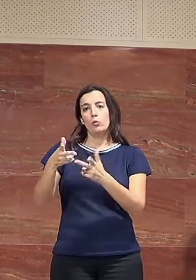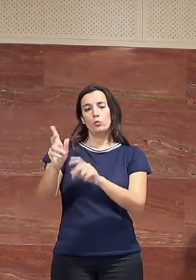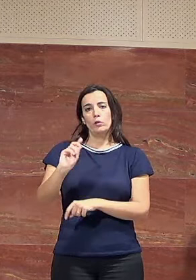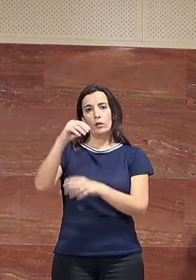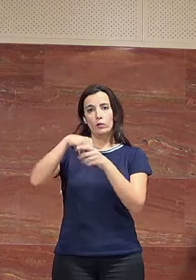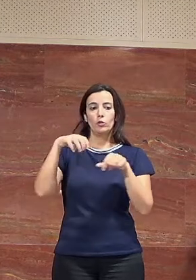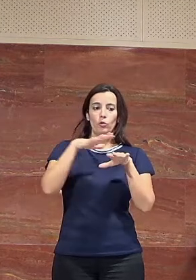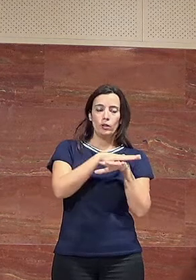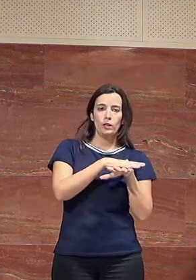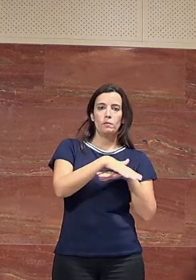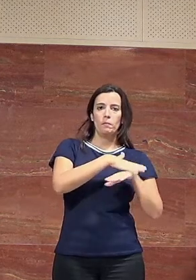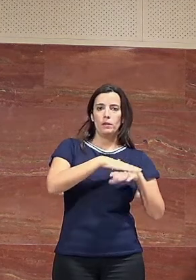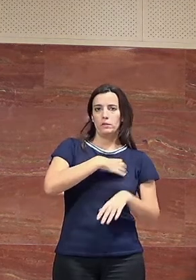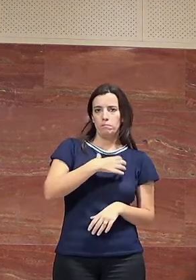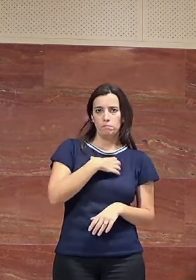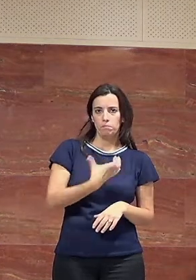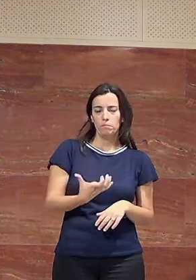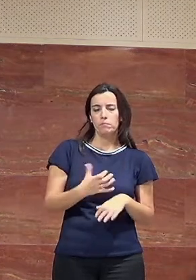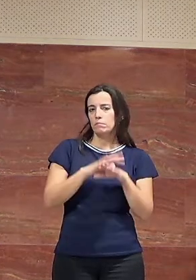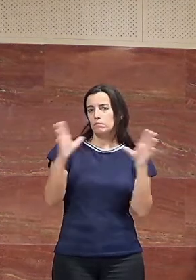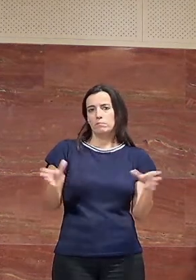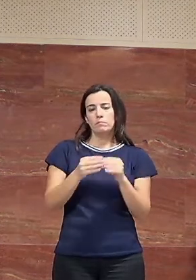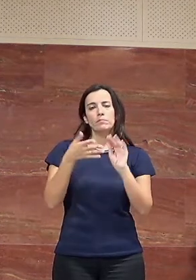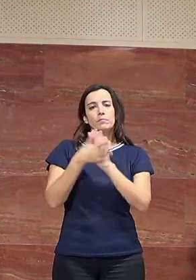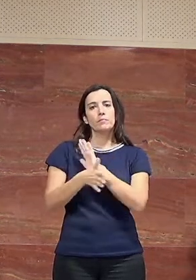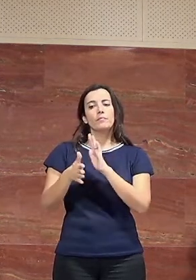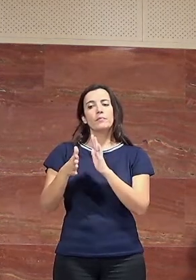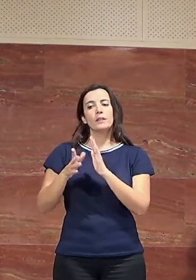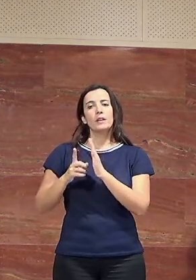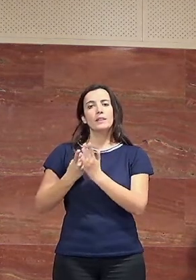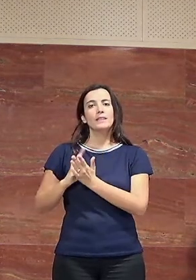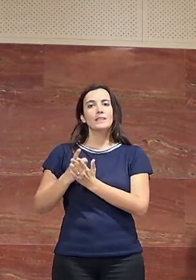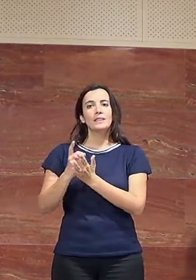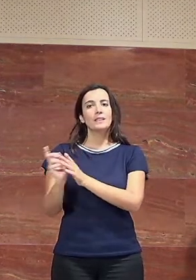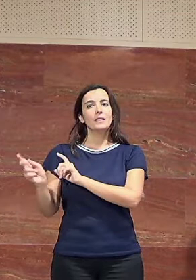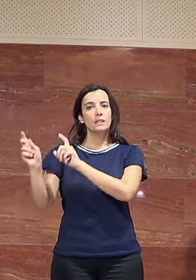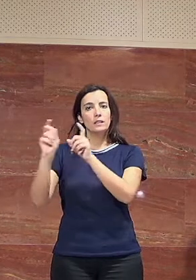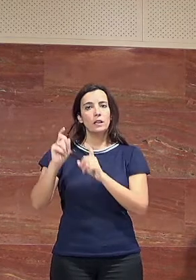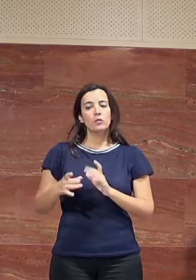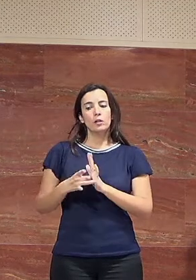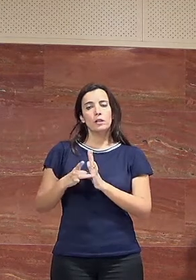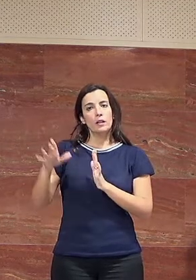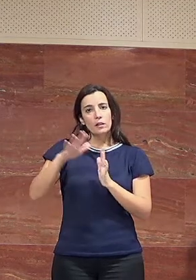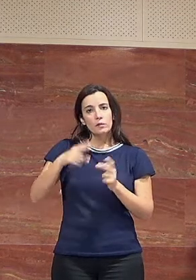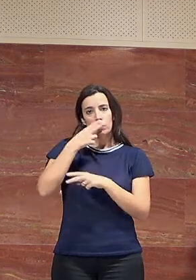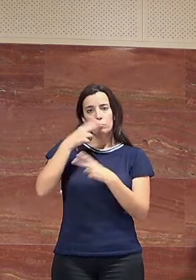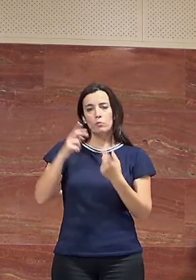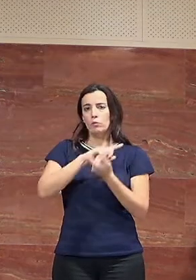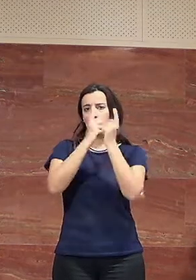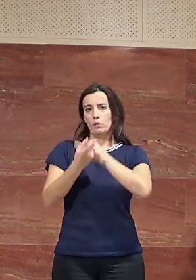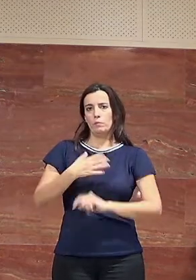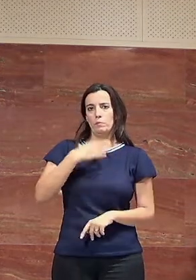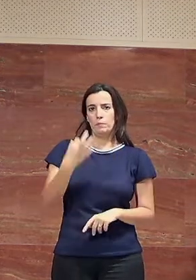no es posible. En definitiva, son itinerarios que modificarían la calidad del espacio público convirtiéndose en ejes